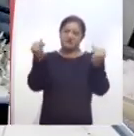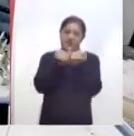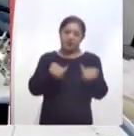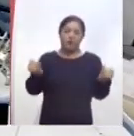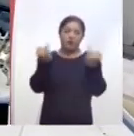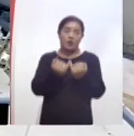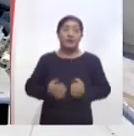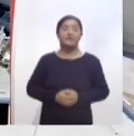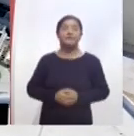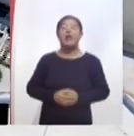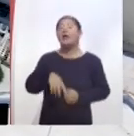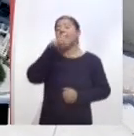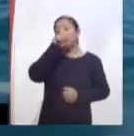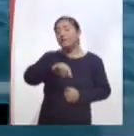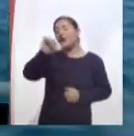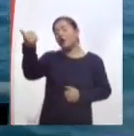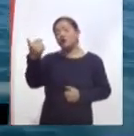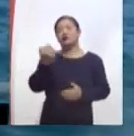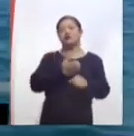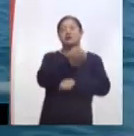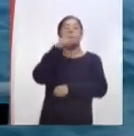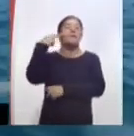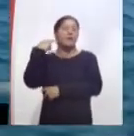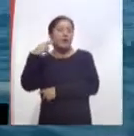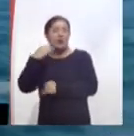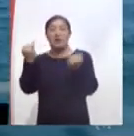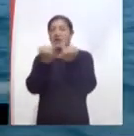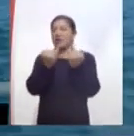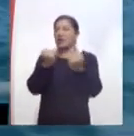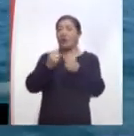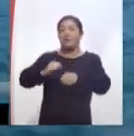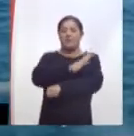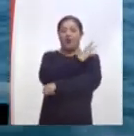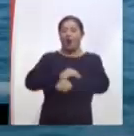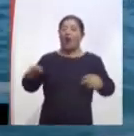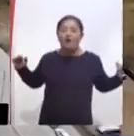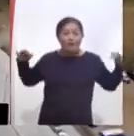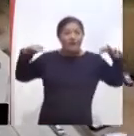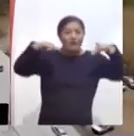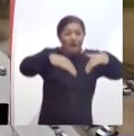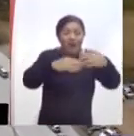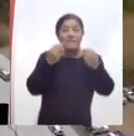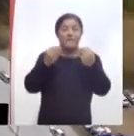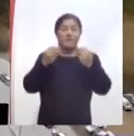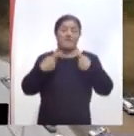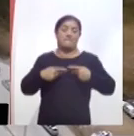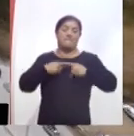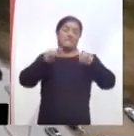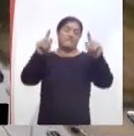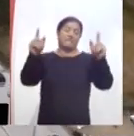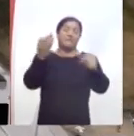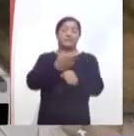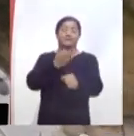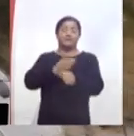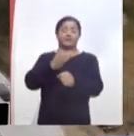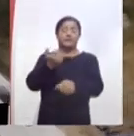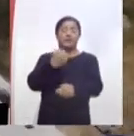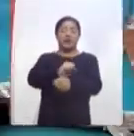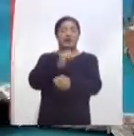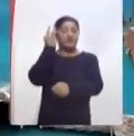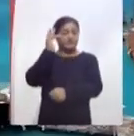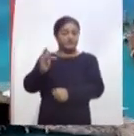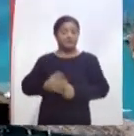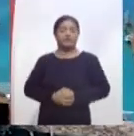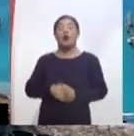mismo sucederá en otros estados como Veracruz, cuyas playas son muy concurridas por las familias tlaxcaltecas durante la Semana Santa. Así que ya lo